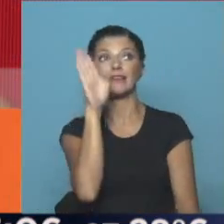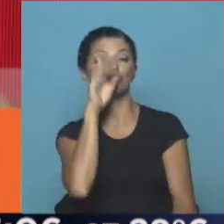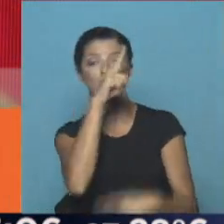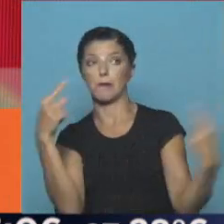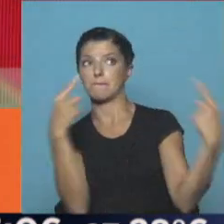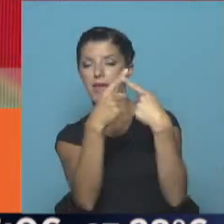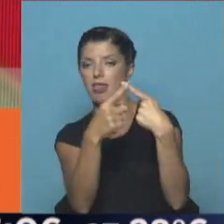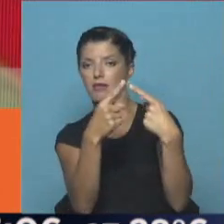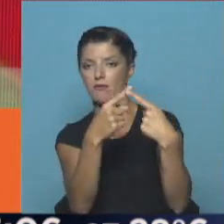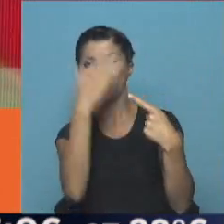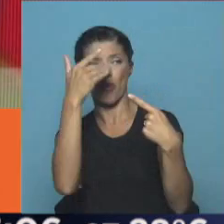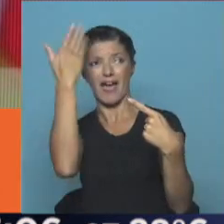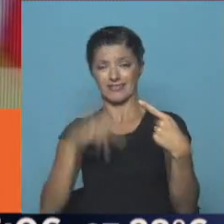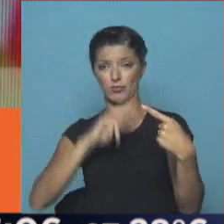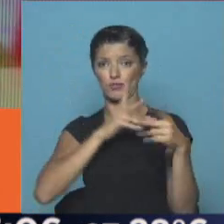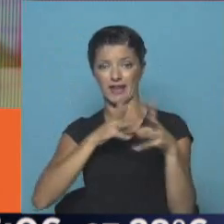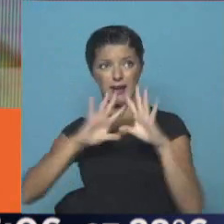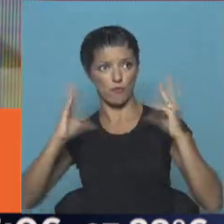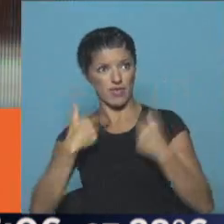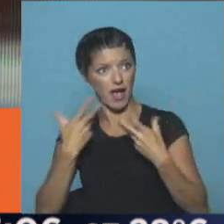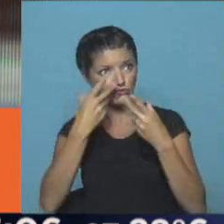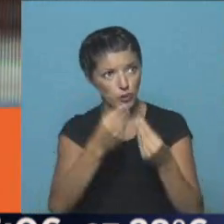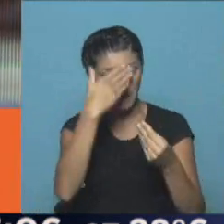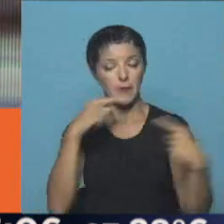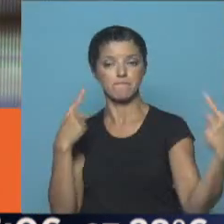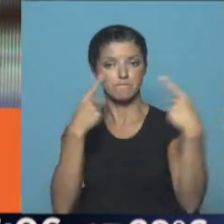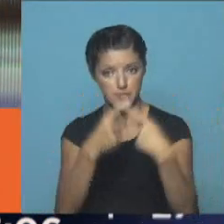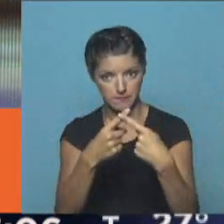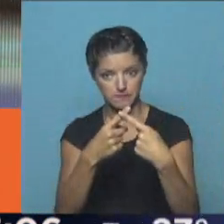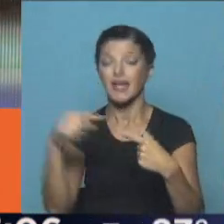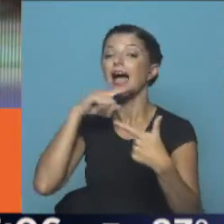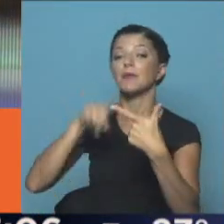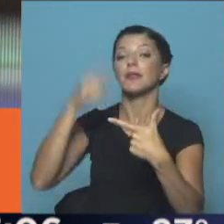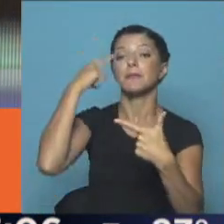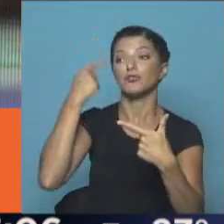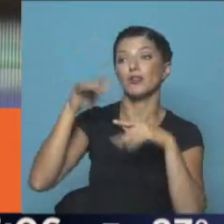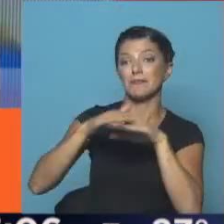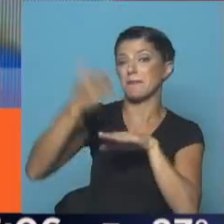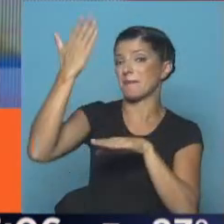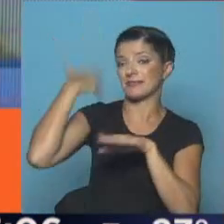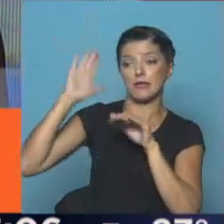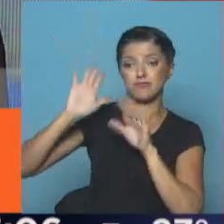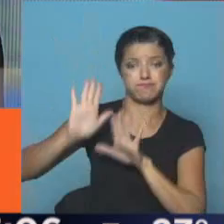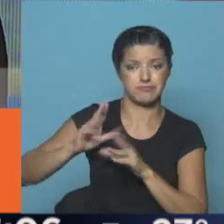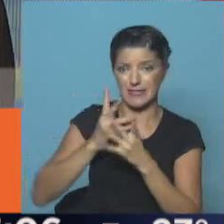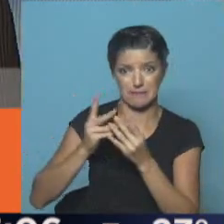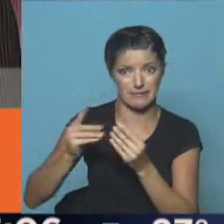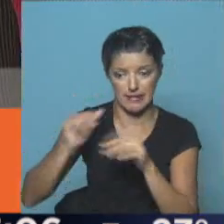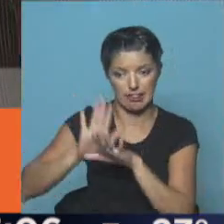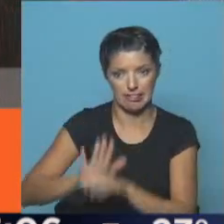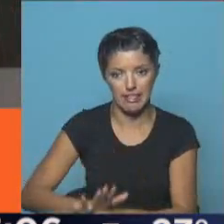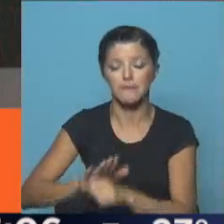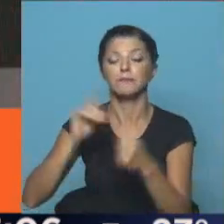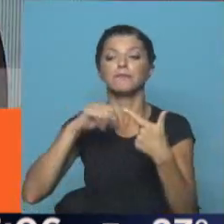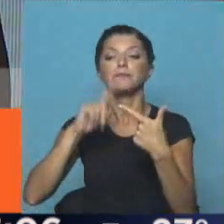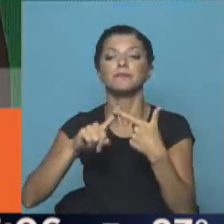haberla ayudado durante la Segunda Guerra Mundial. Para Alemania era exorcizar el pasado. Claro. Esta es otra realidad. Y hablaba Raúl